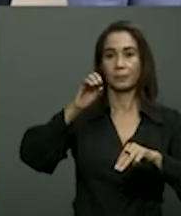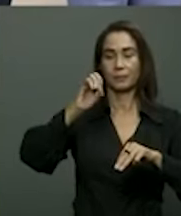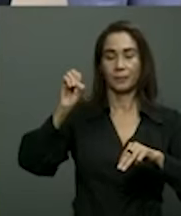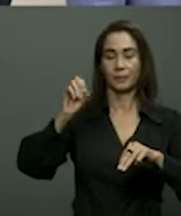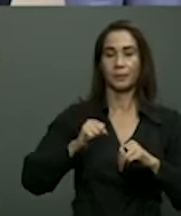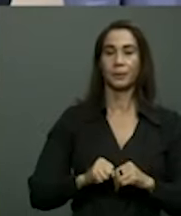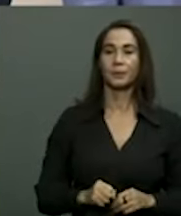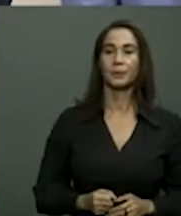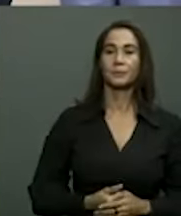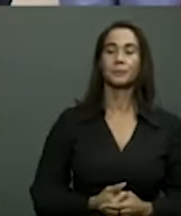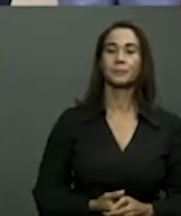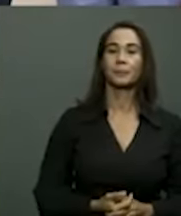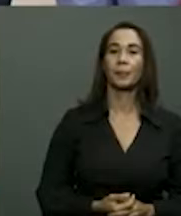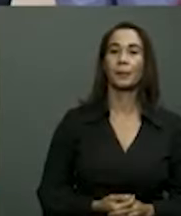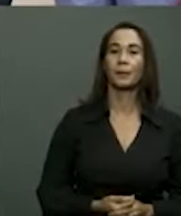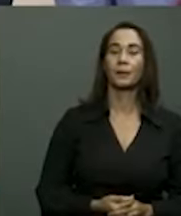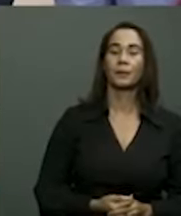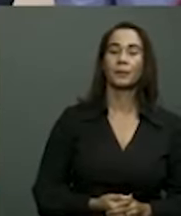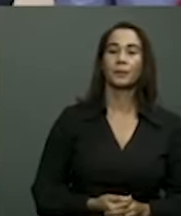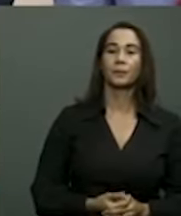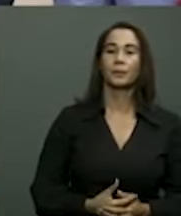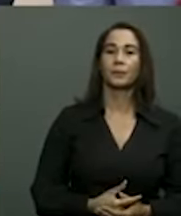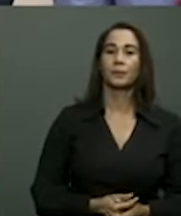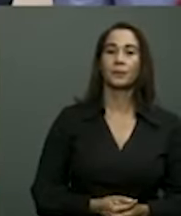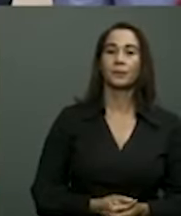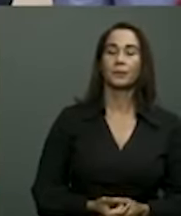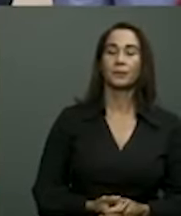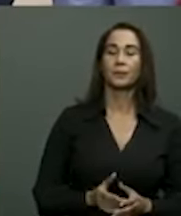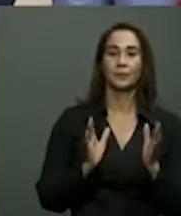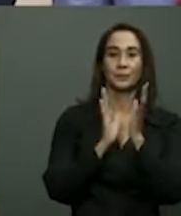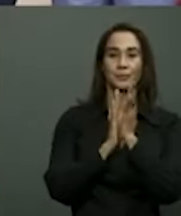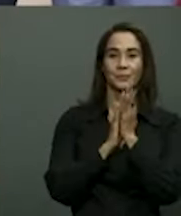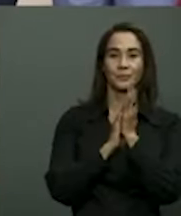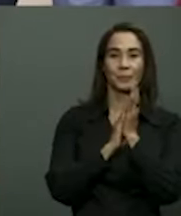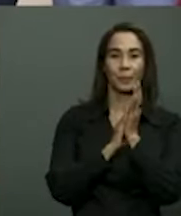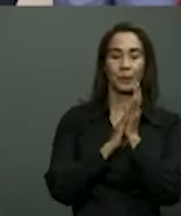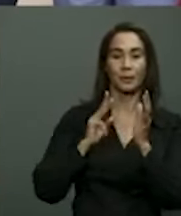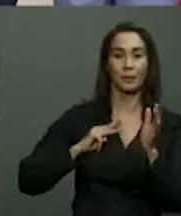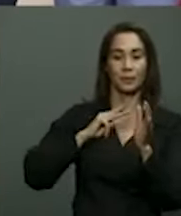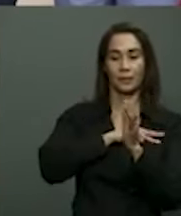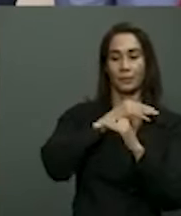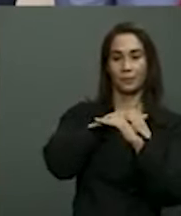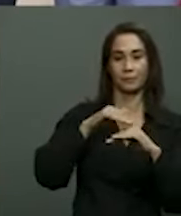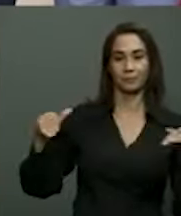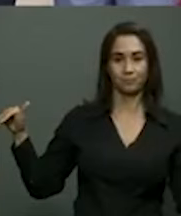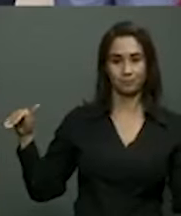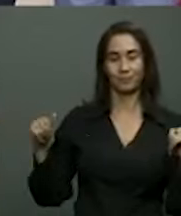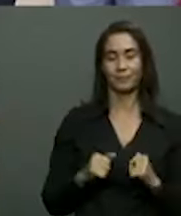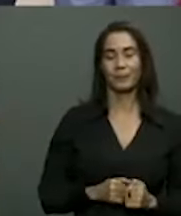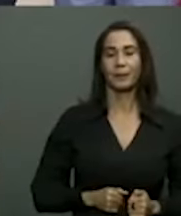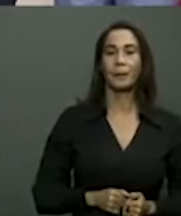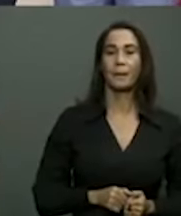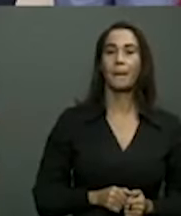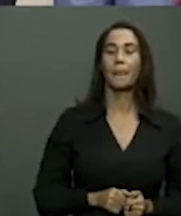al MIC el Premio Nacional a la Calidad del Sector Público. Este galardón es muestra de que la gestión dirigida